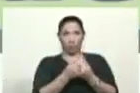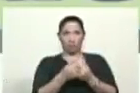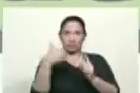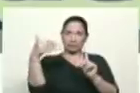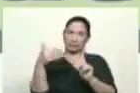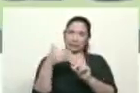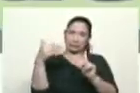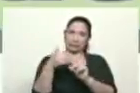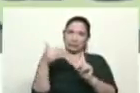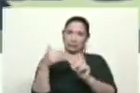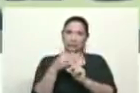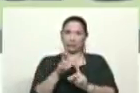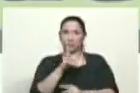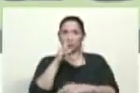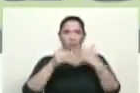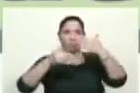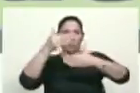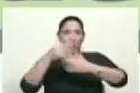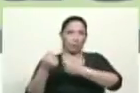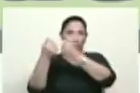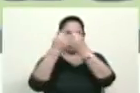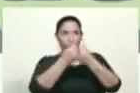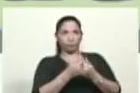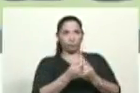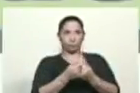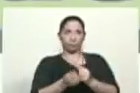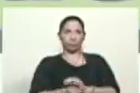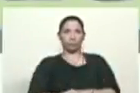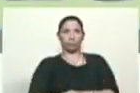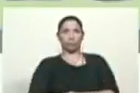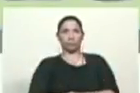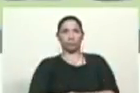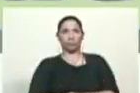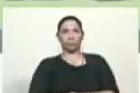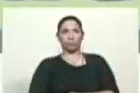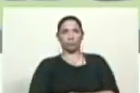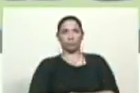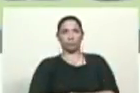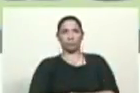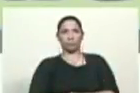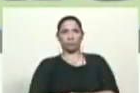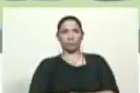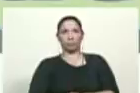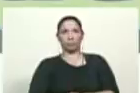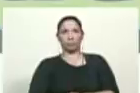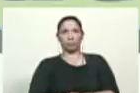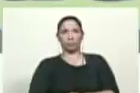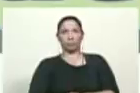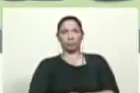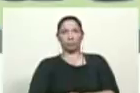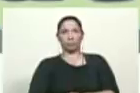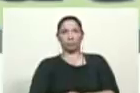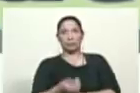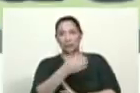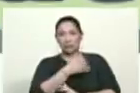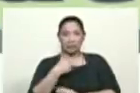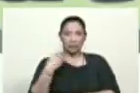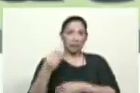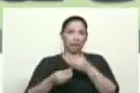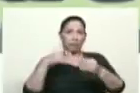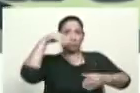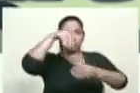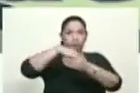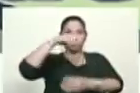acentuada al máximo, el bloqueo financiero, etcétera, etcétera. Con el intento de